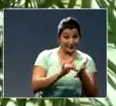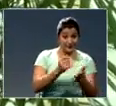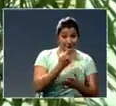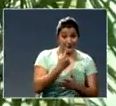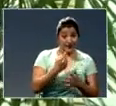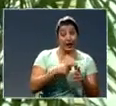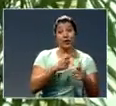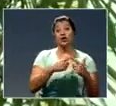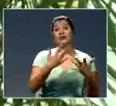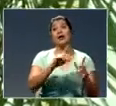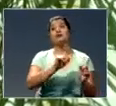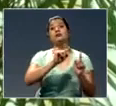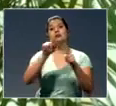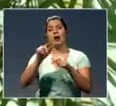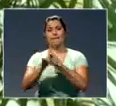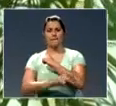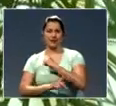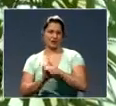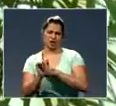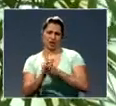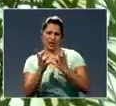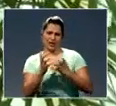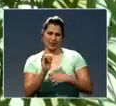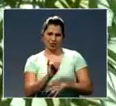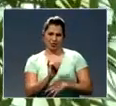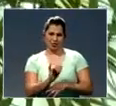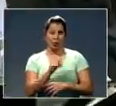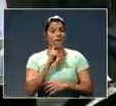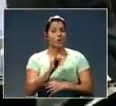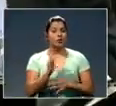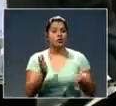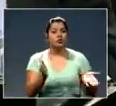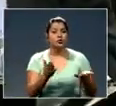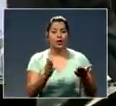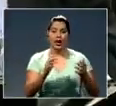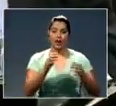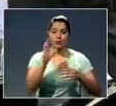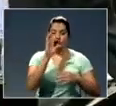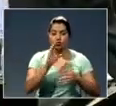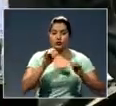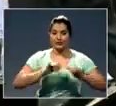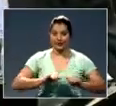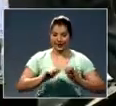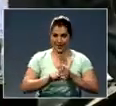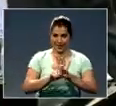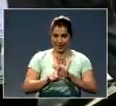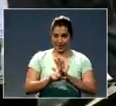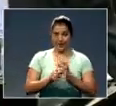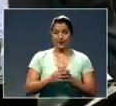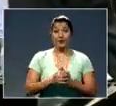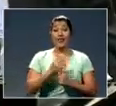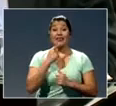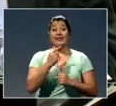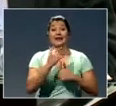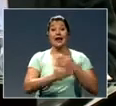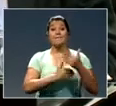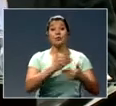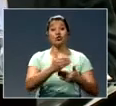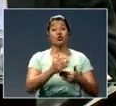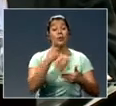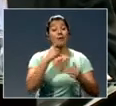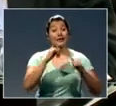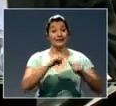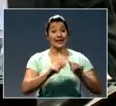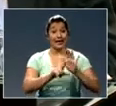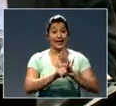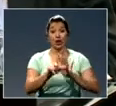extranjeras que están en el país lo reciban, pero para eso instamos a la regularización. Viales aseguró que la solicitud para regularizarse no es un requisito,